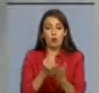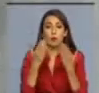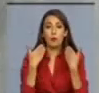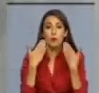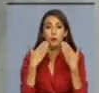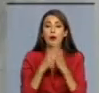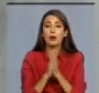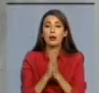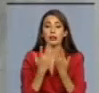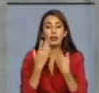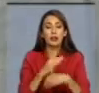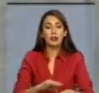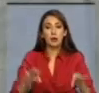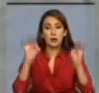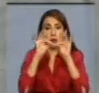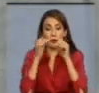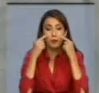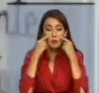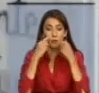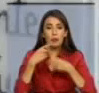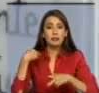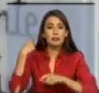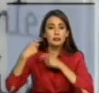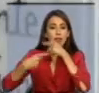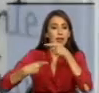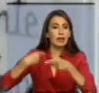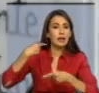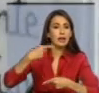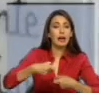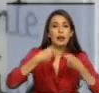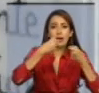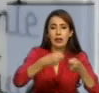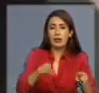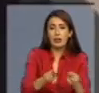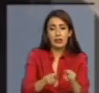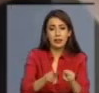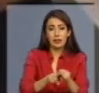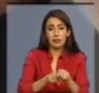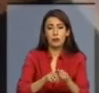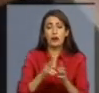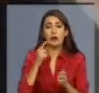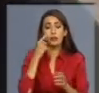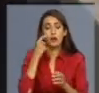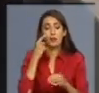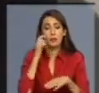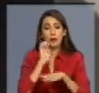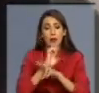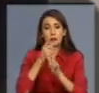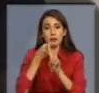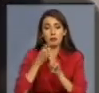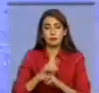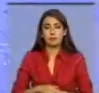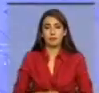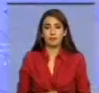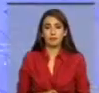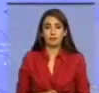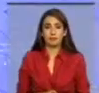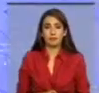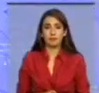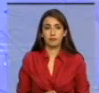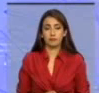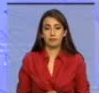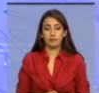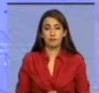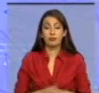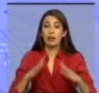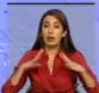artístico, es un legado que heredó de su abuelo y de su padre. Wilmer García, Ecuador TV. Y este feriado